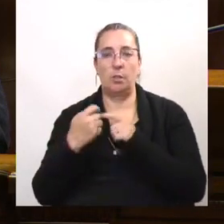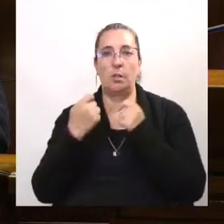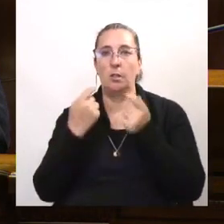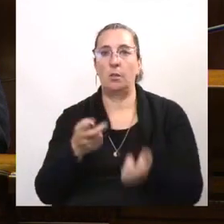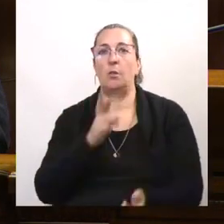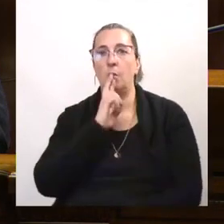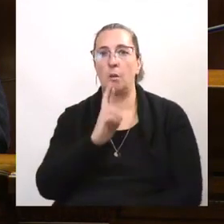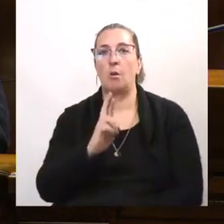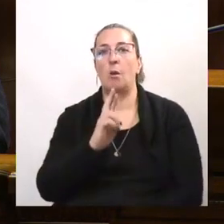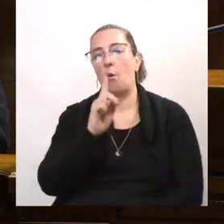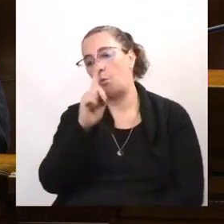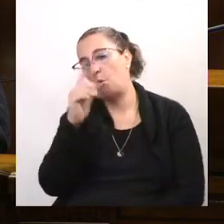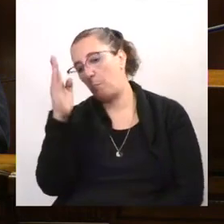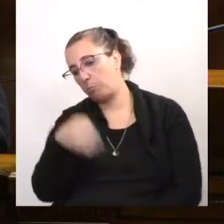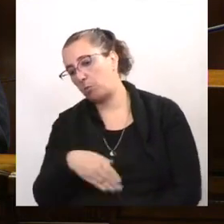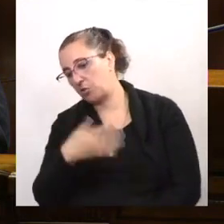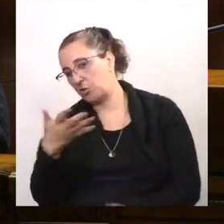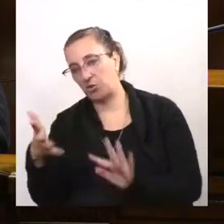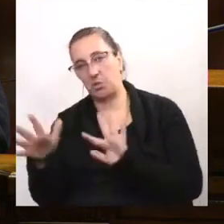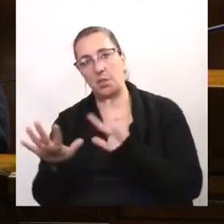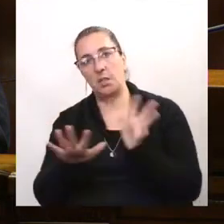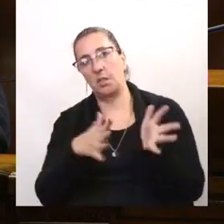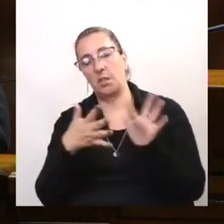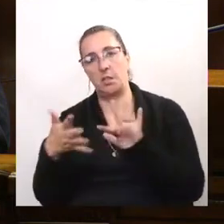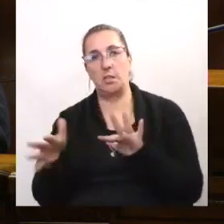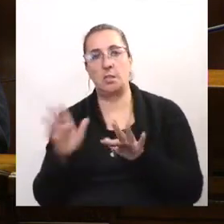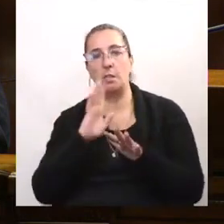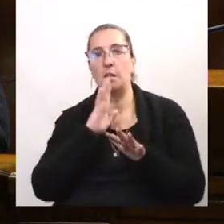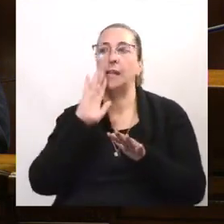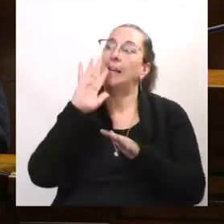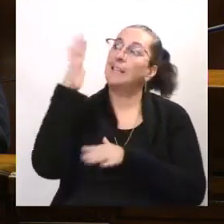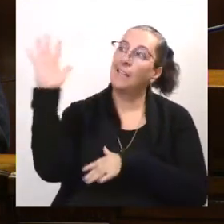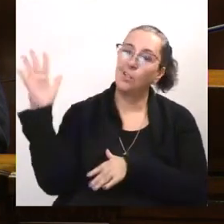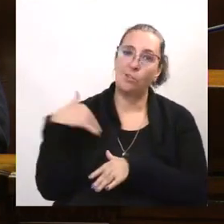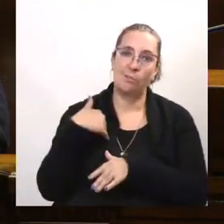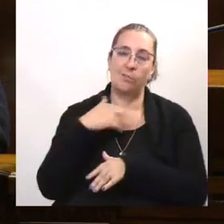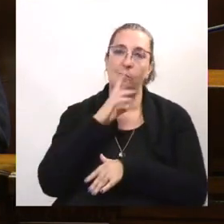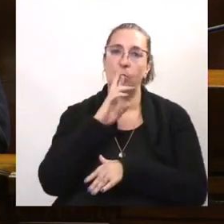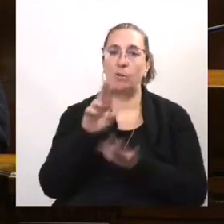de un 1%, incluso en localidades del interior ha dado resultados por 6, 7 votos.